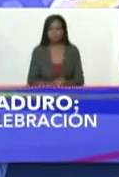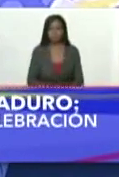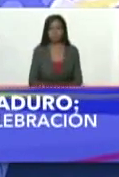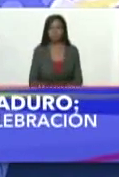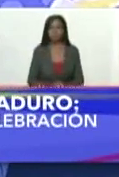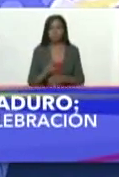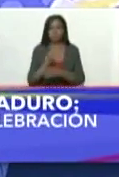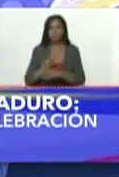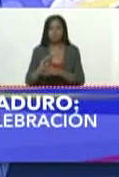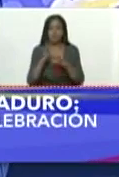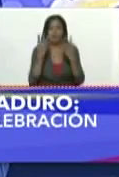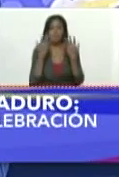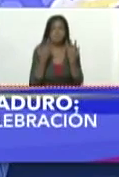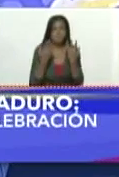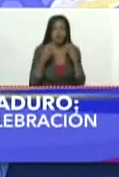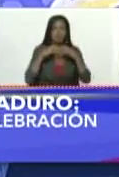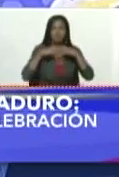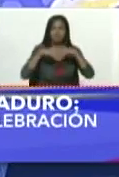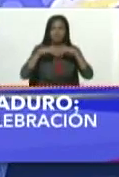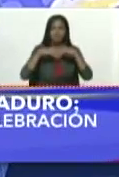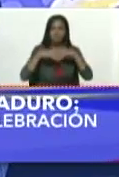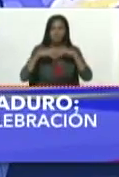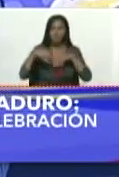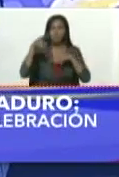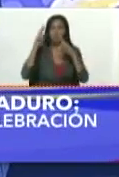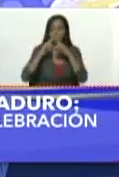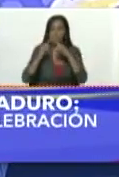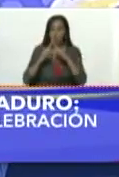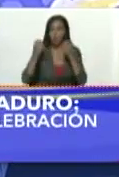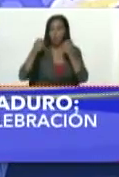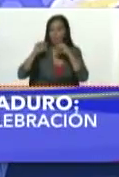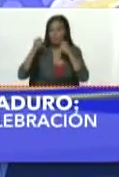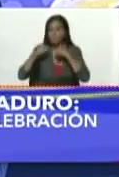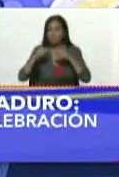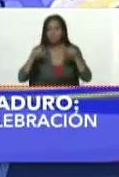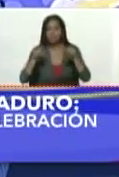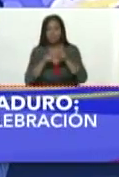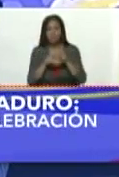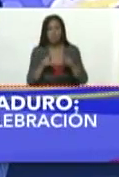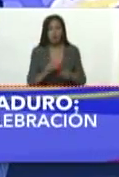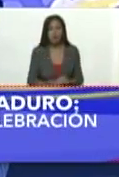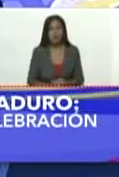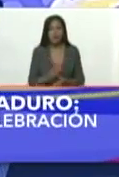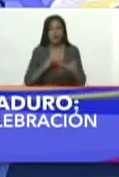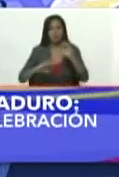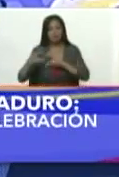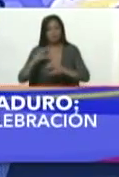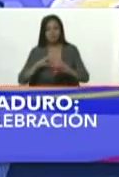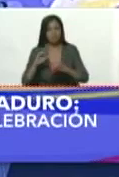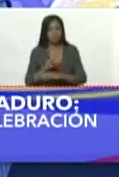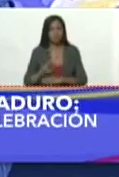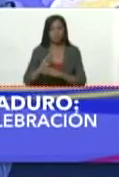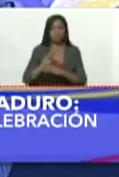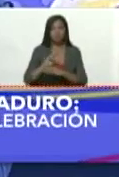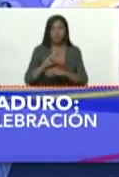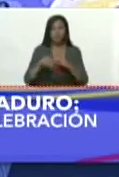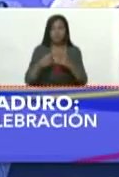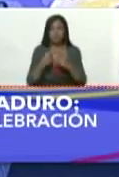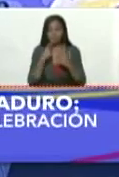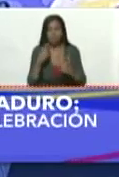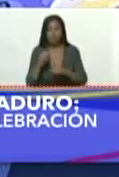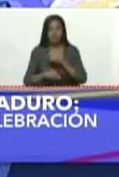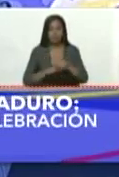Utilizar las manos, el cerebro, el conocimiento, la práctica. La ciencia útil, decimos ahora en el siglo